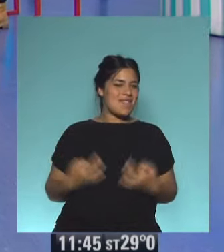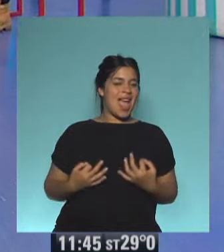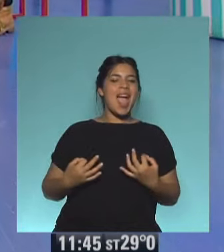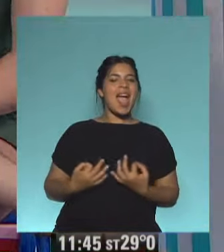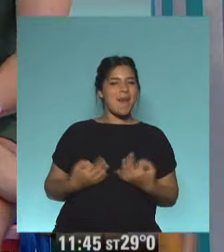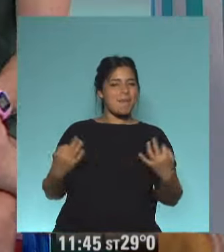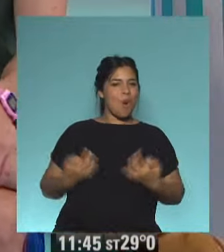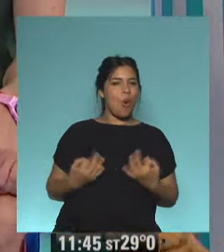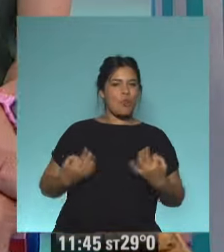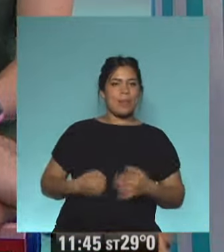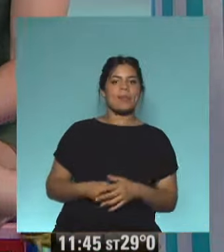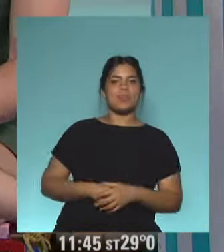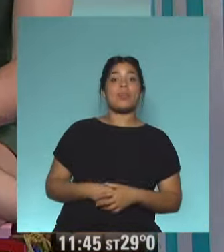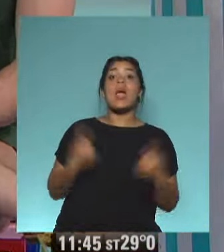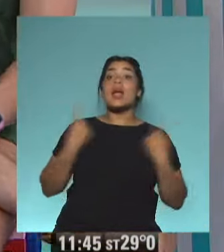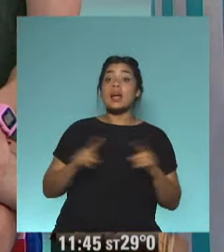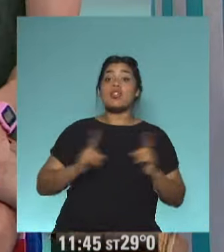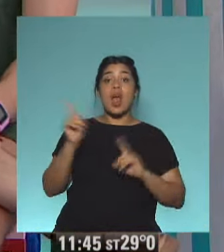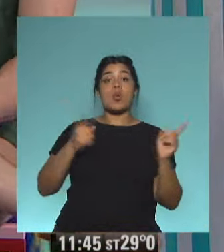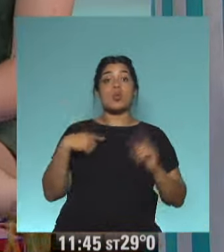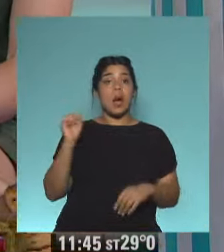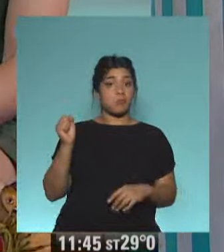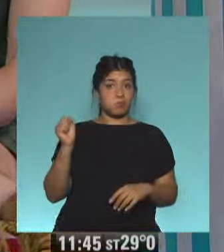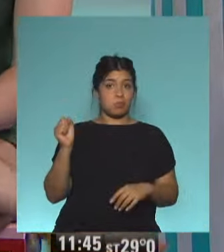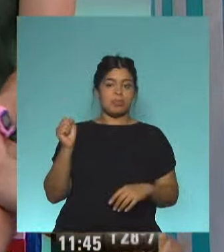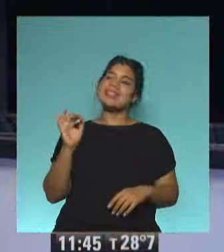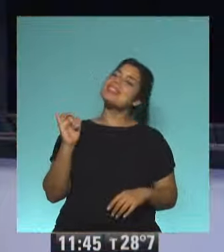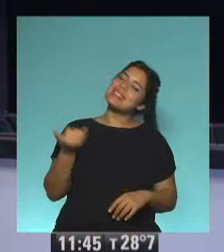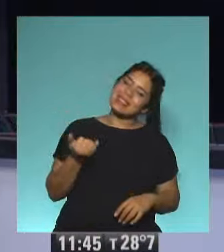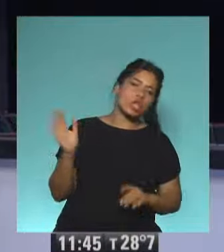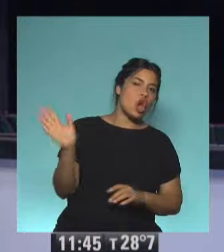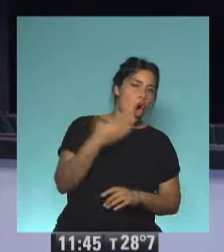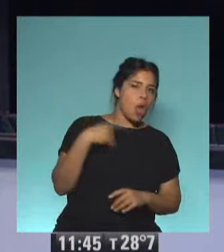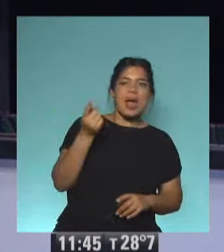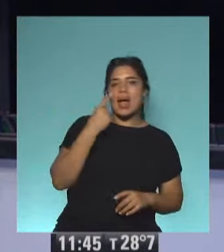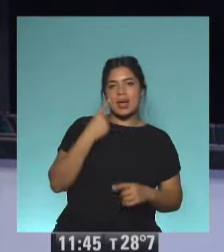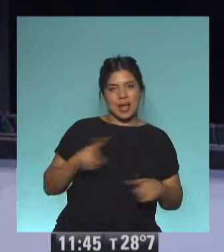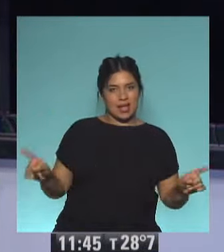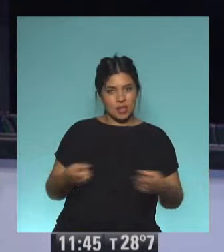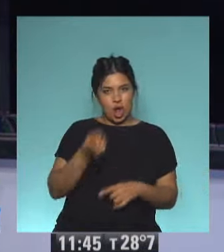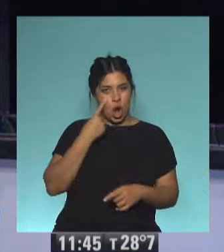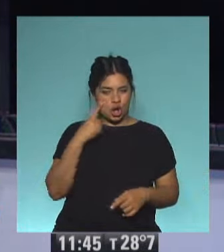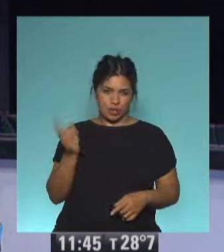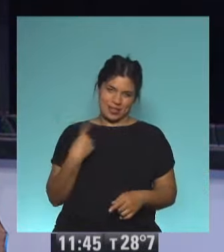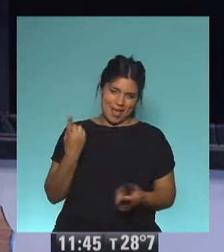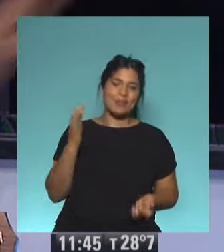mega alumna de música. De las que ya vimos. Canciones que pasaron durante todo el ciclo, uh-huh. Un montón de canciones. Así que puse